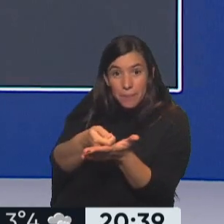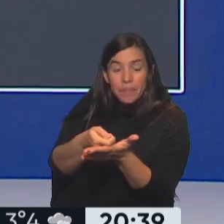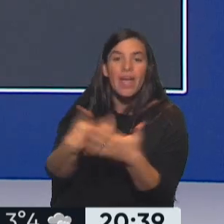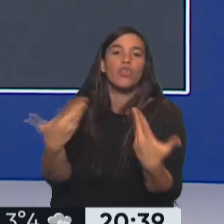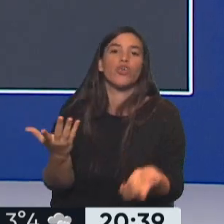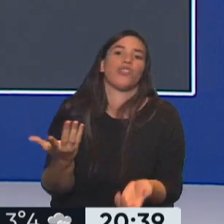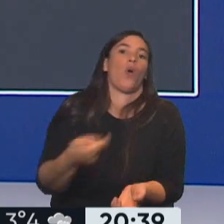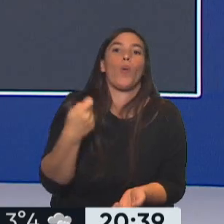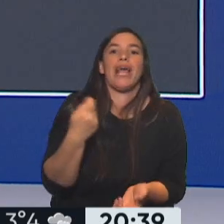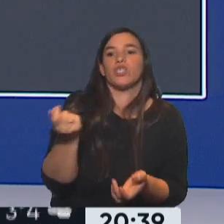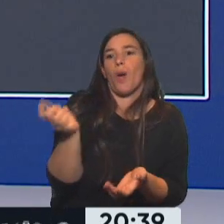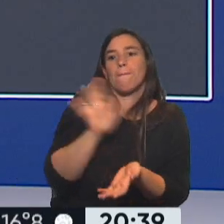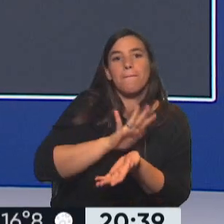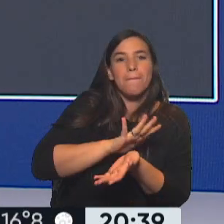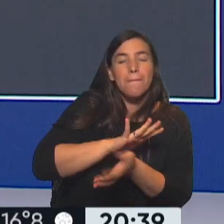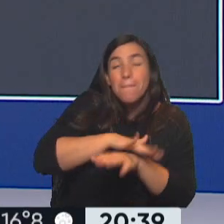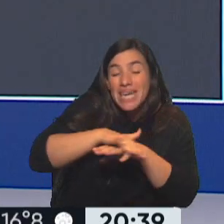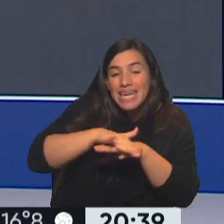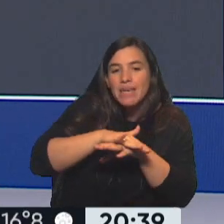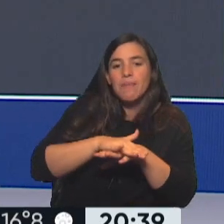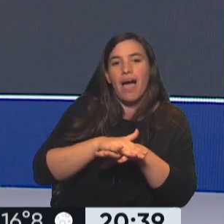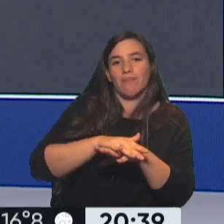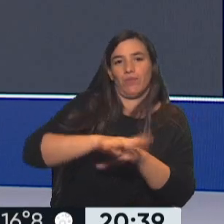jubilación mínima pasaría a